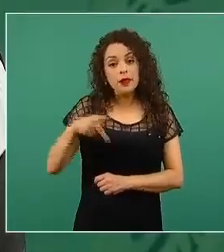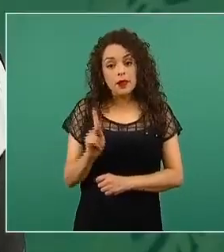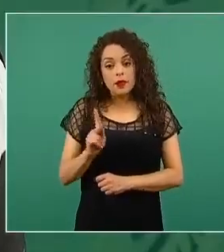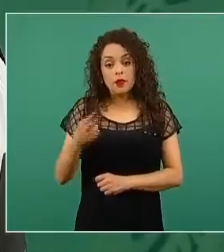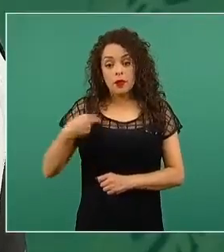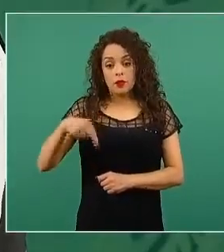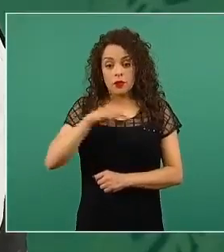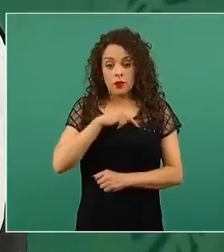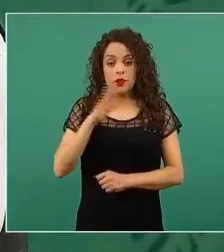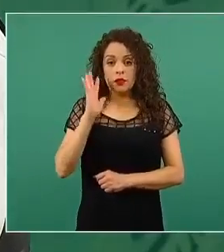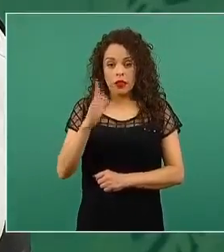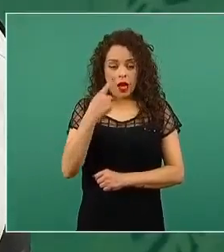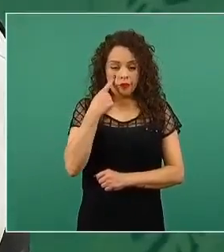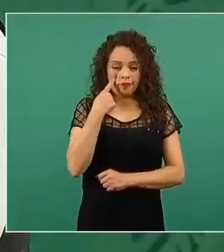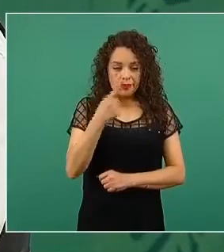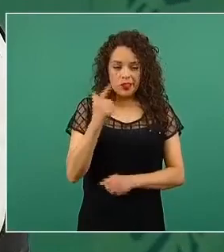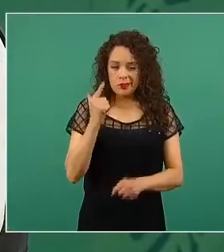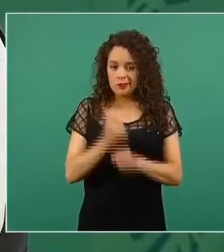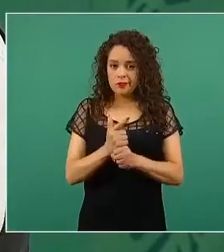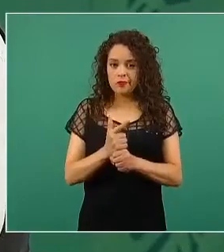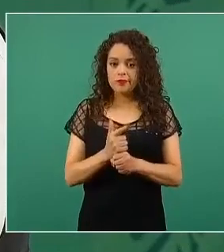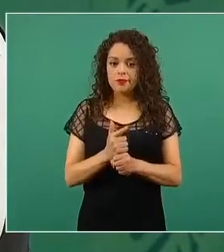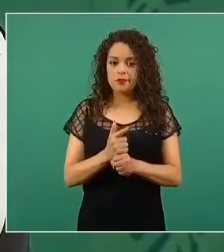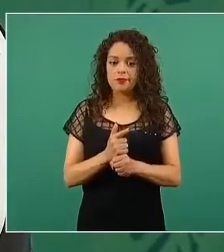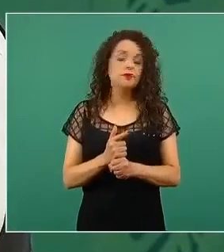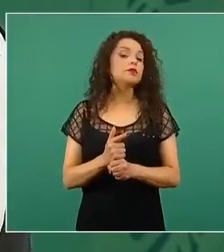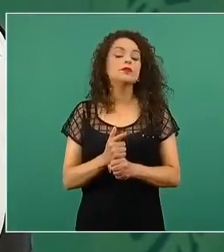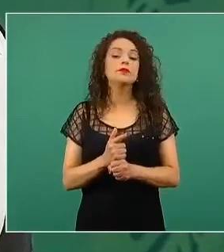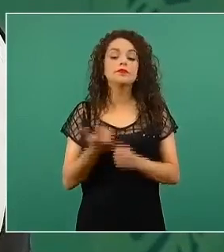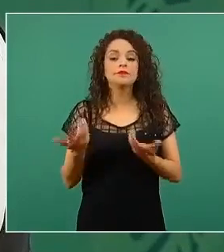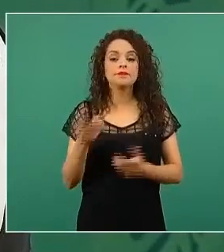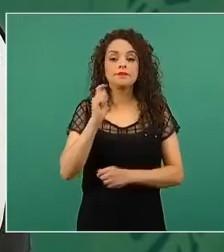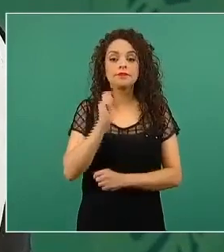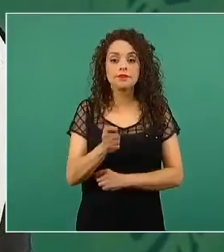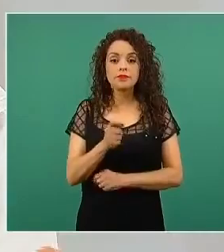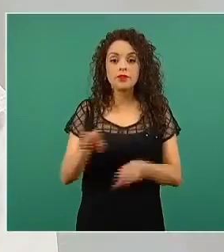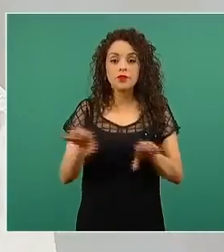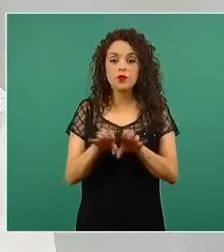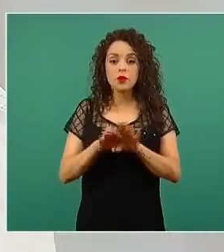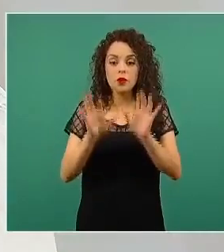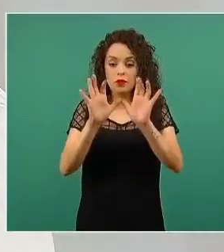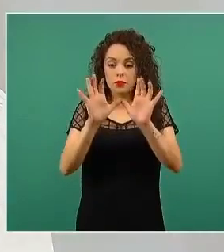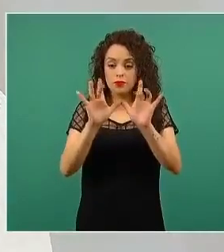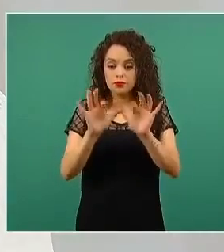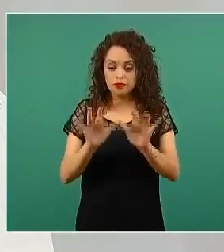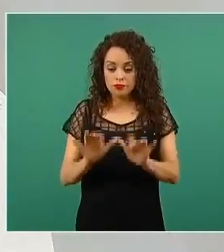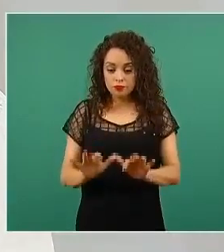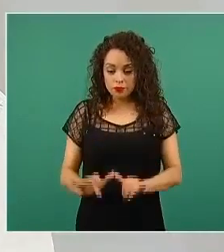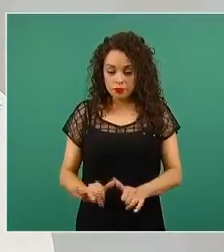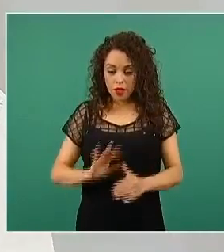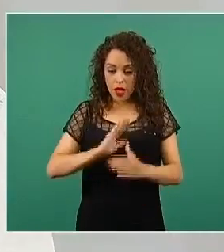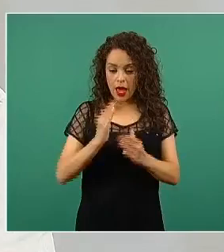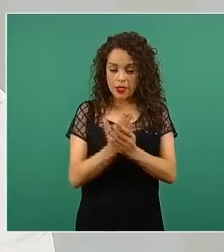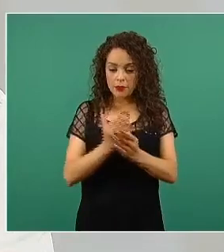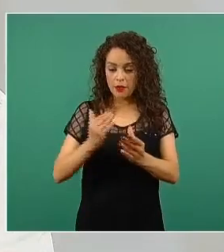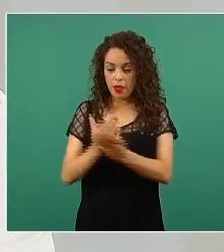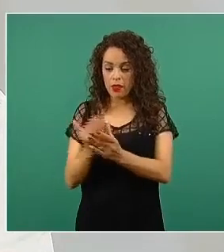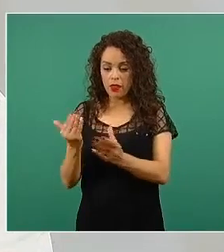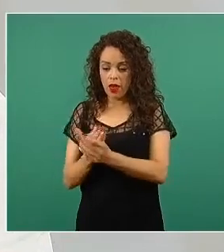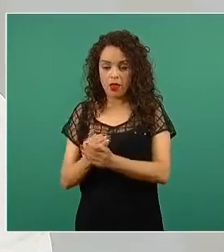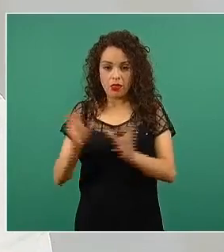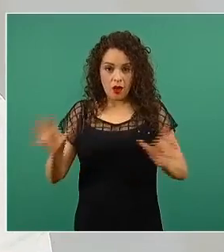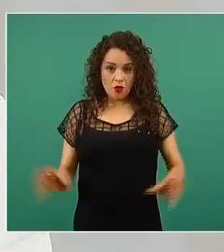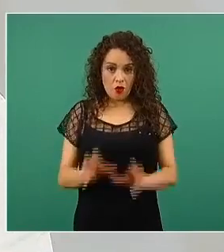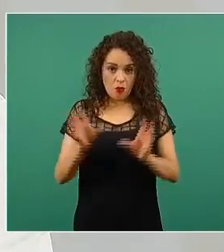hemos observado es que la carga que hay sobre el llenado de los expedientes digitales a través